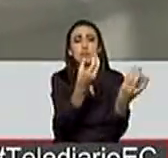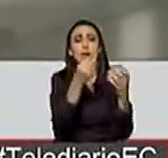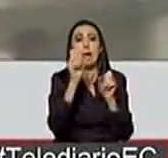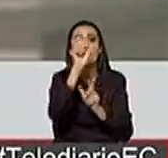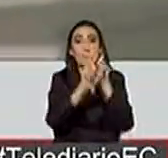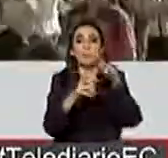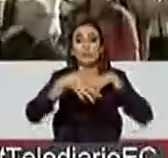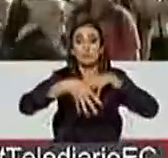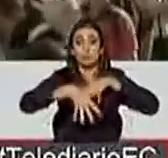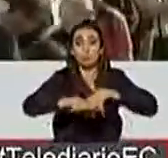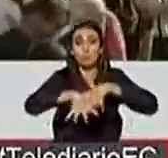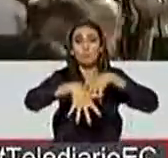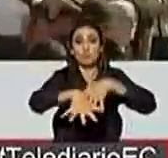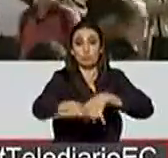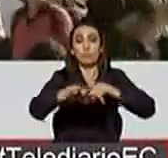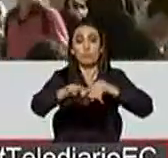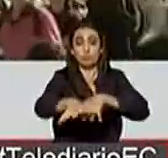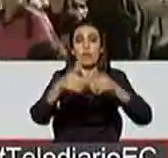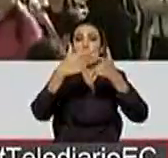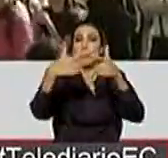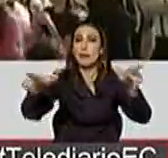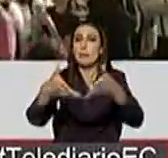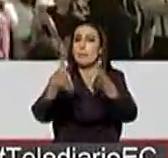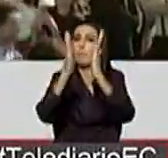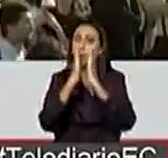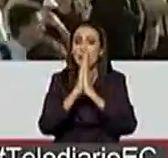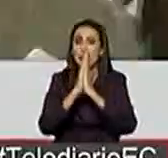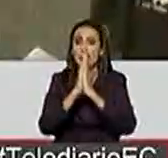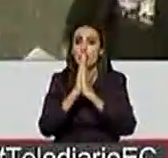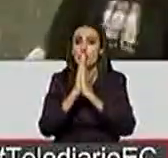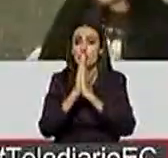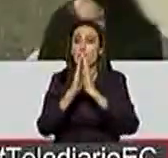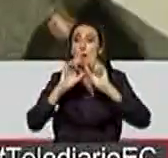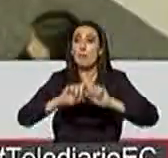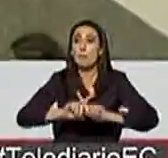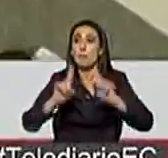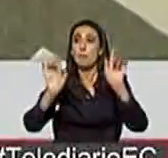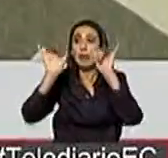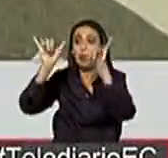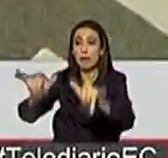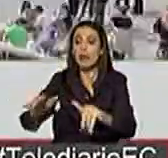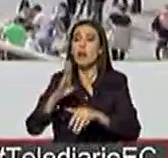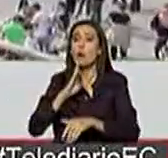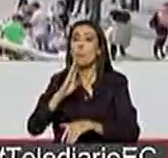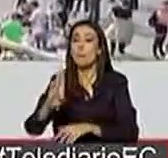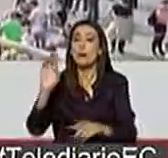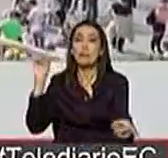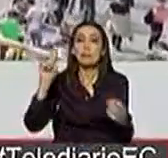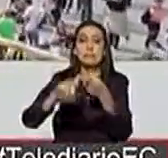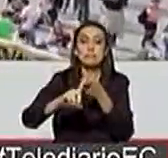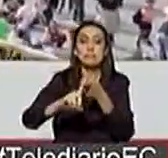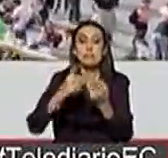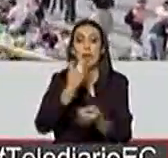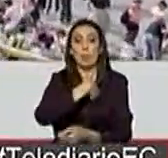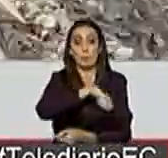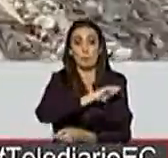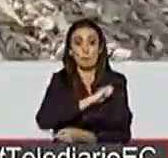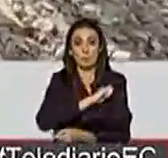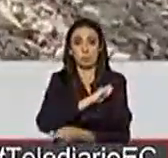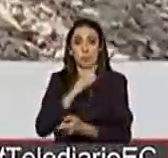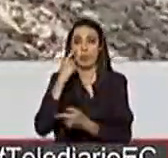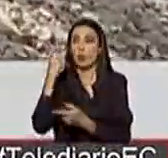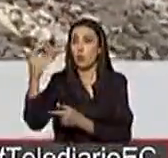a las calles de barcelona a exigir la liberación de los condenados mientras que desde su exilio en bélgica el ex presidente de la generalitat carles puigdemont